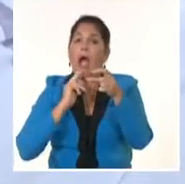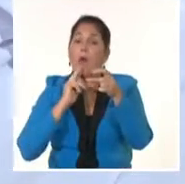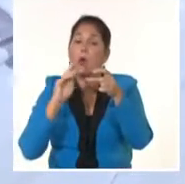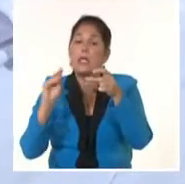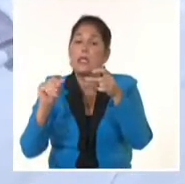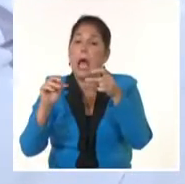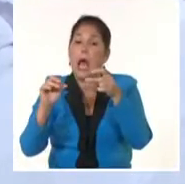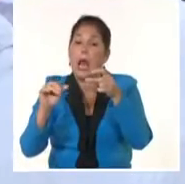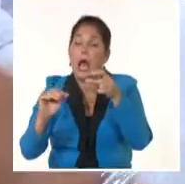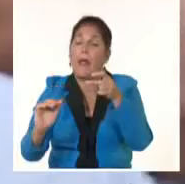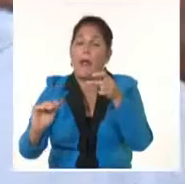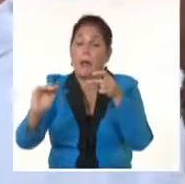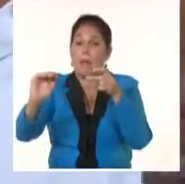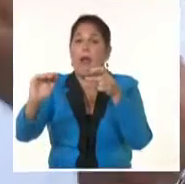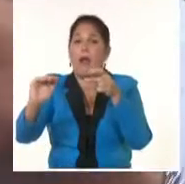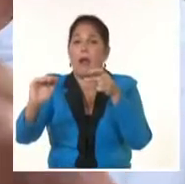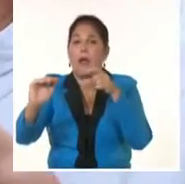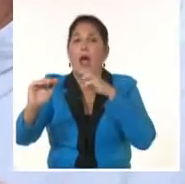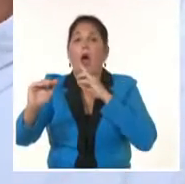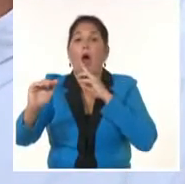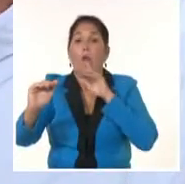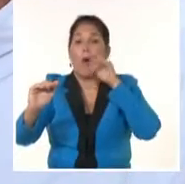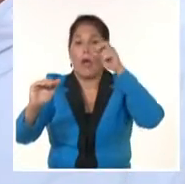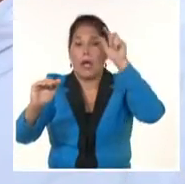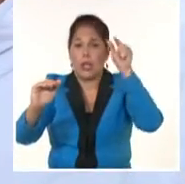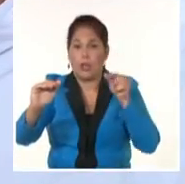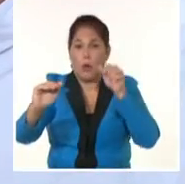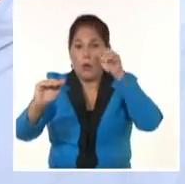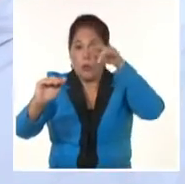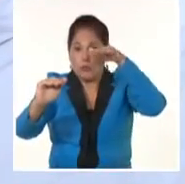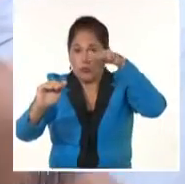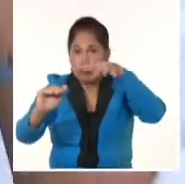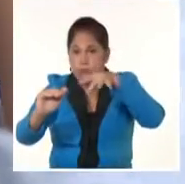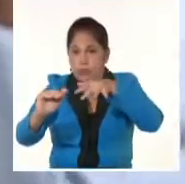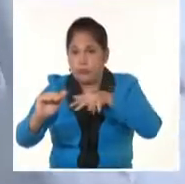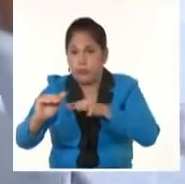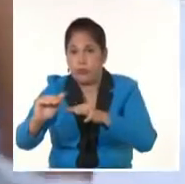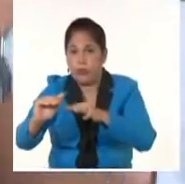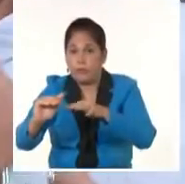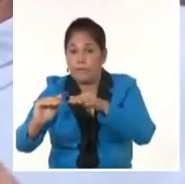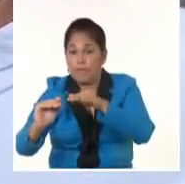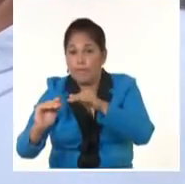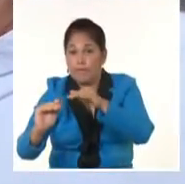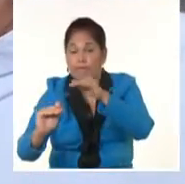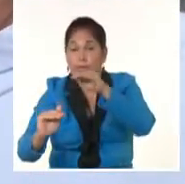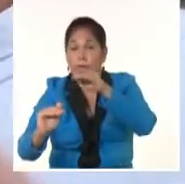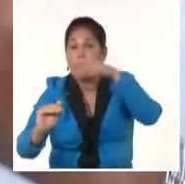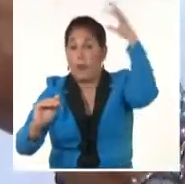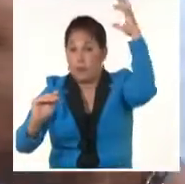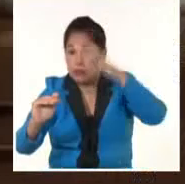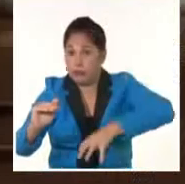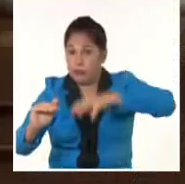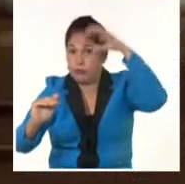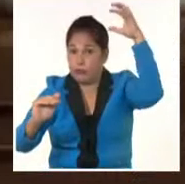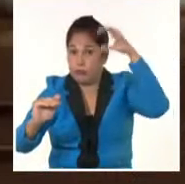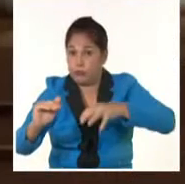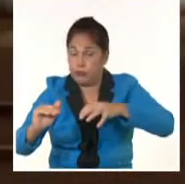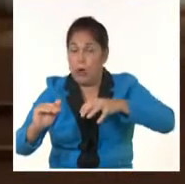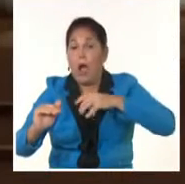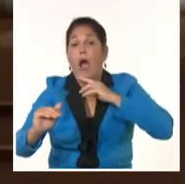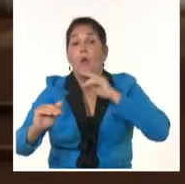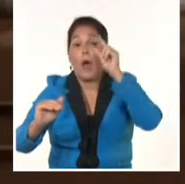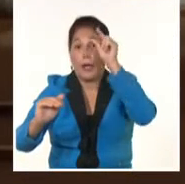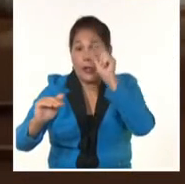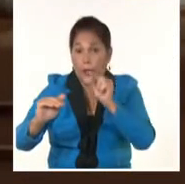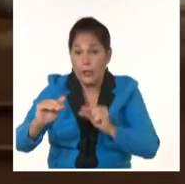es más densa, y viene el agua del río que escurre. Estaba la lluvia intensa, el agua del río que